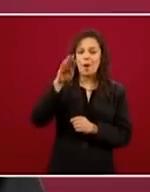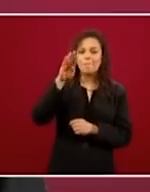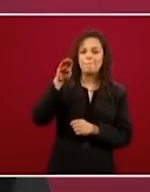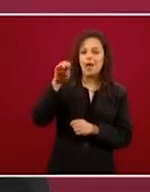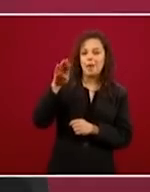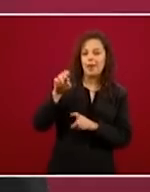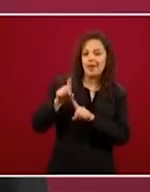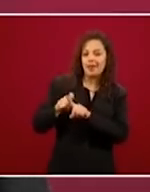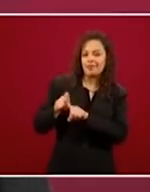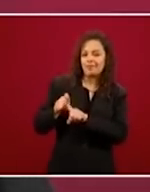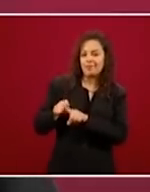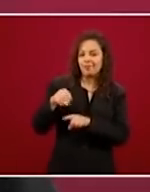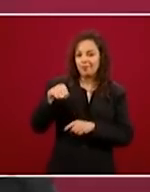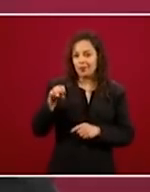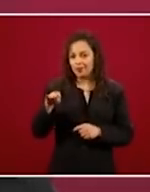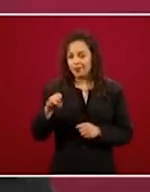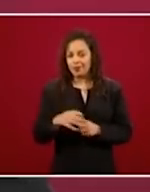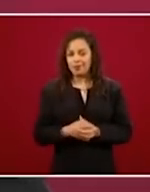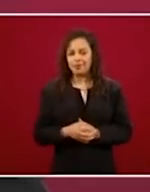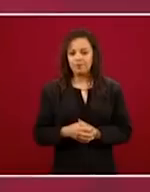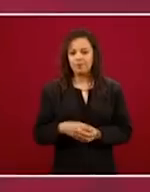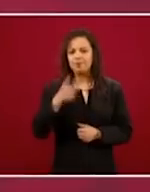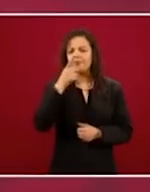decía algo así